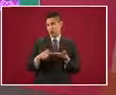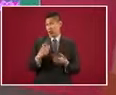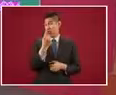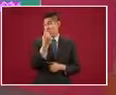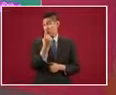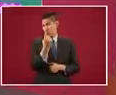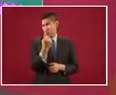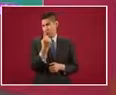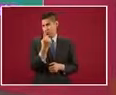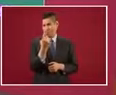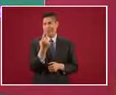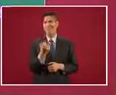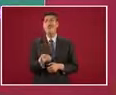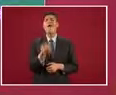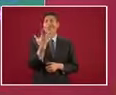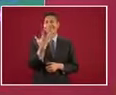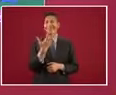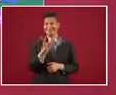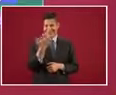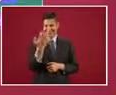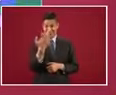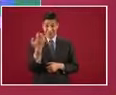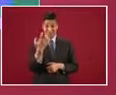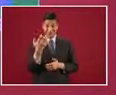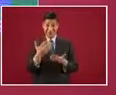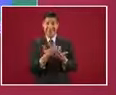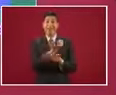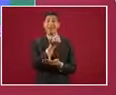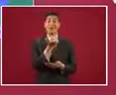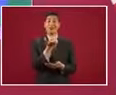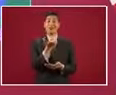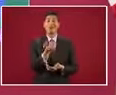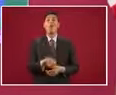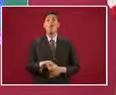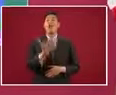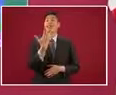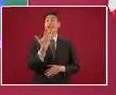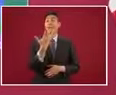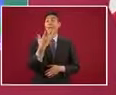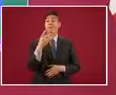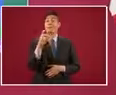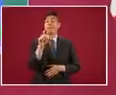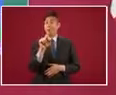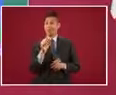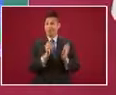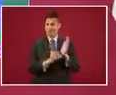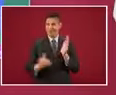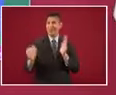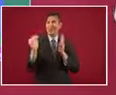cachito de 500 se puede sacar 20 millones.